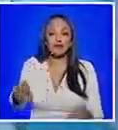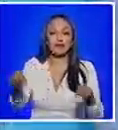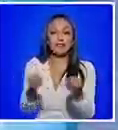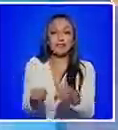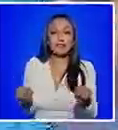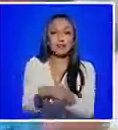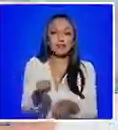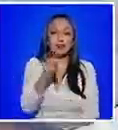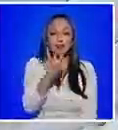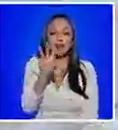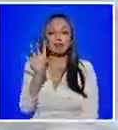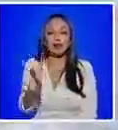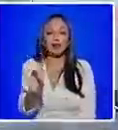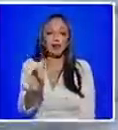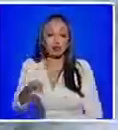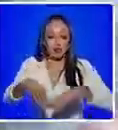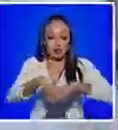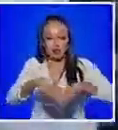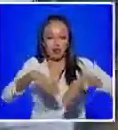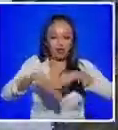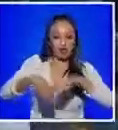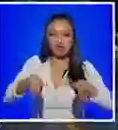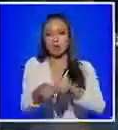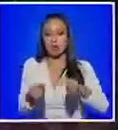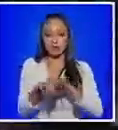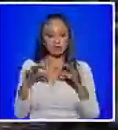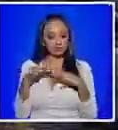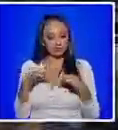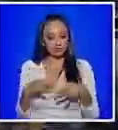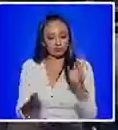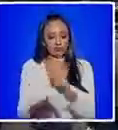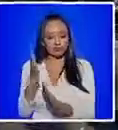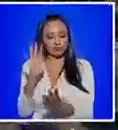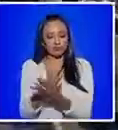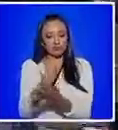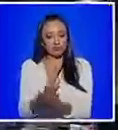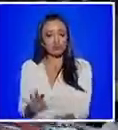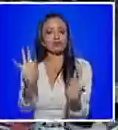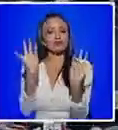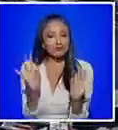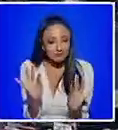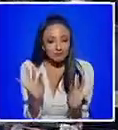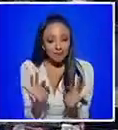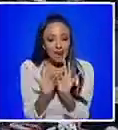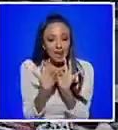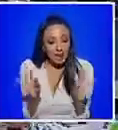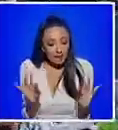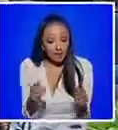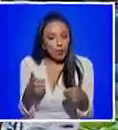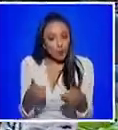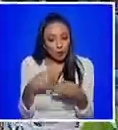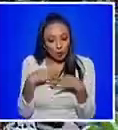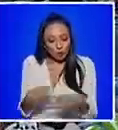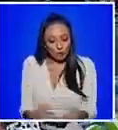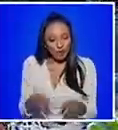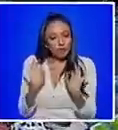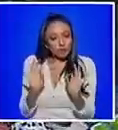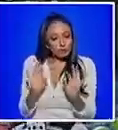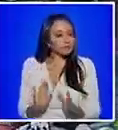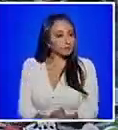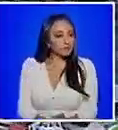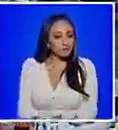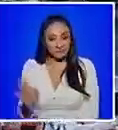48, para que calce elegante y vaya a la escuela de una forma limpia y con un uniforme también